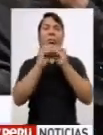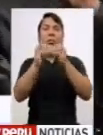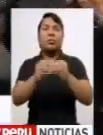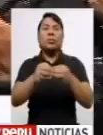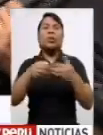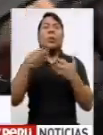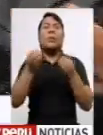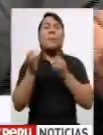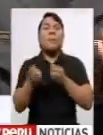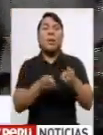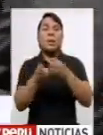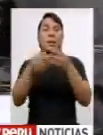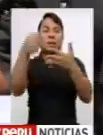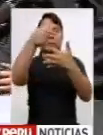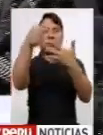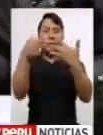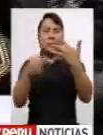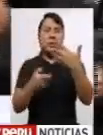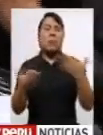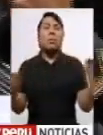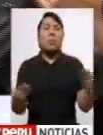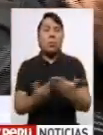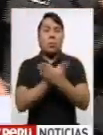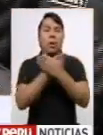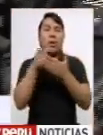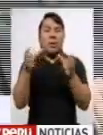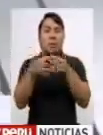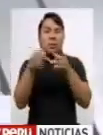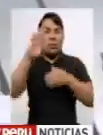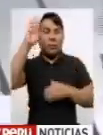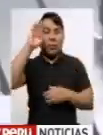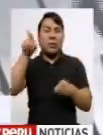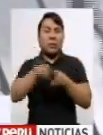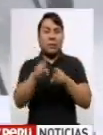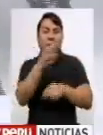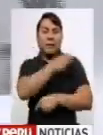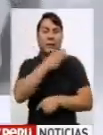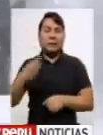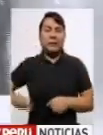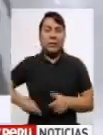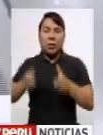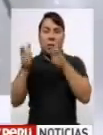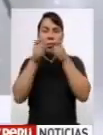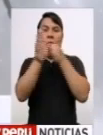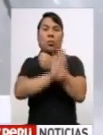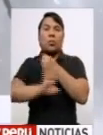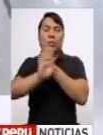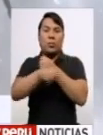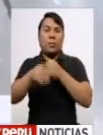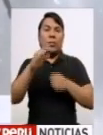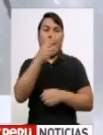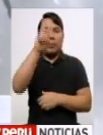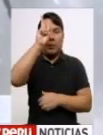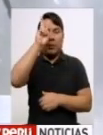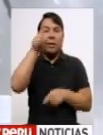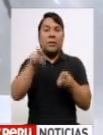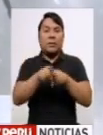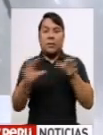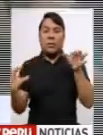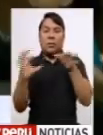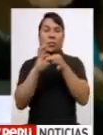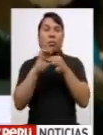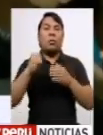las cuales figura la modernización de la Policía Nacional y del Ministerio del Interior, además de reforzar las alianzas con los